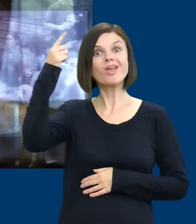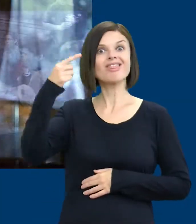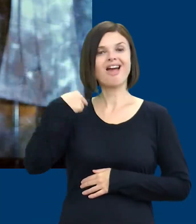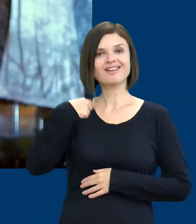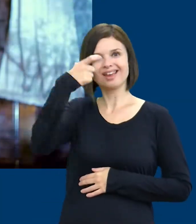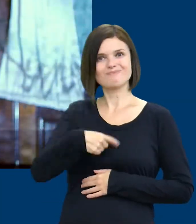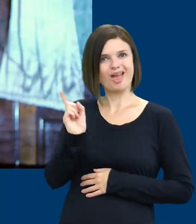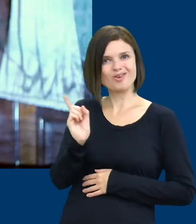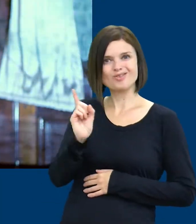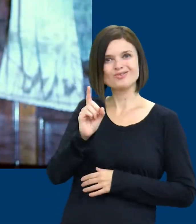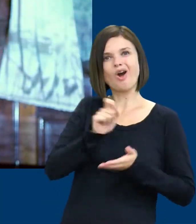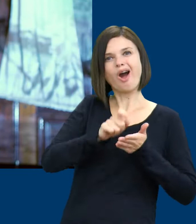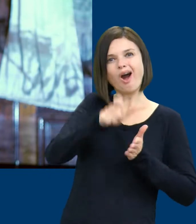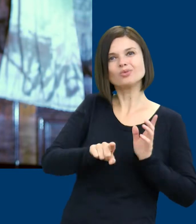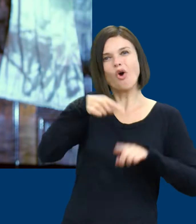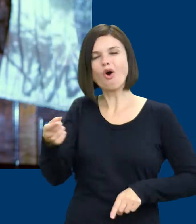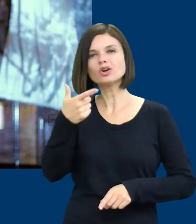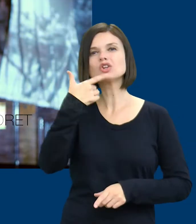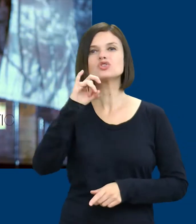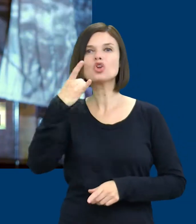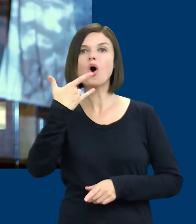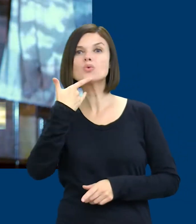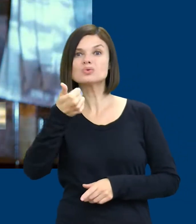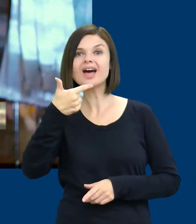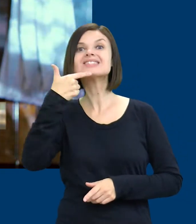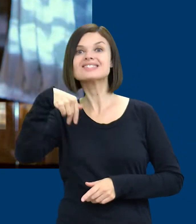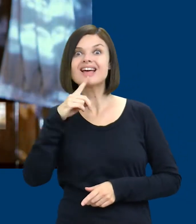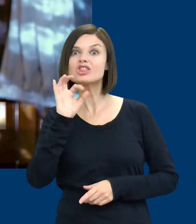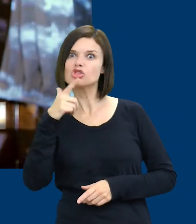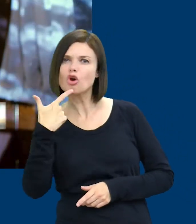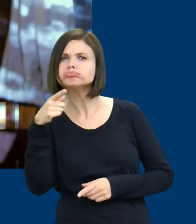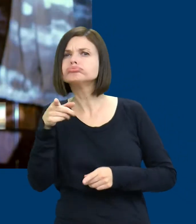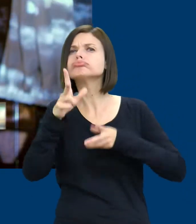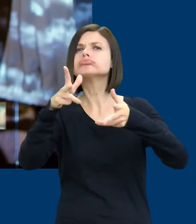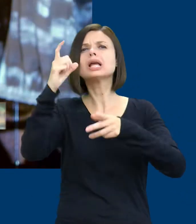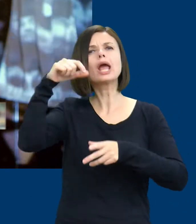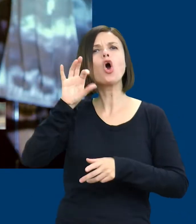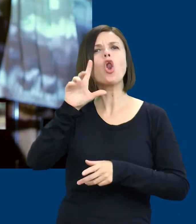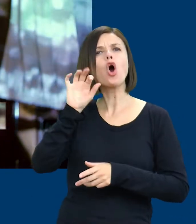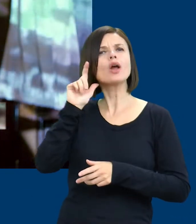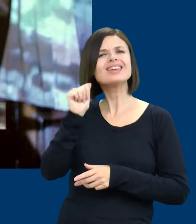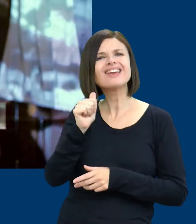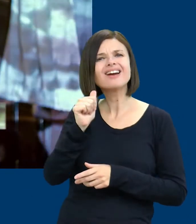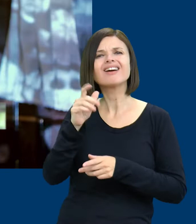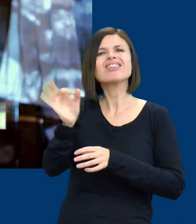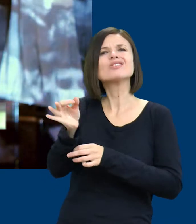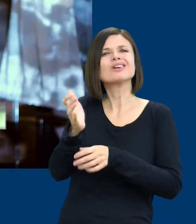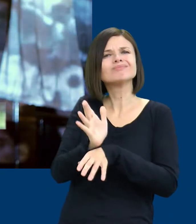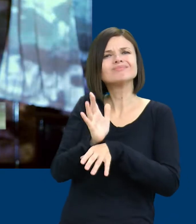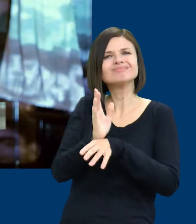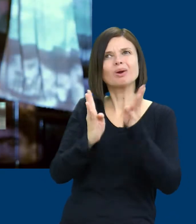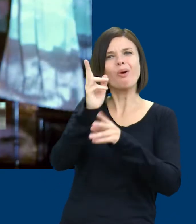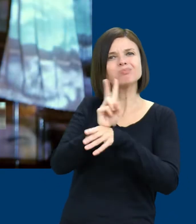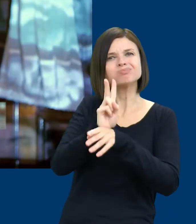Que no es mía, que es de Boaventura, de Sousa Santos. Él habla de la ecología de los saberes, que también que tiene que